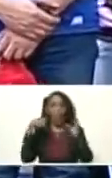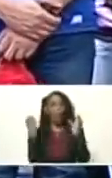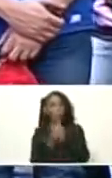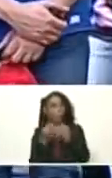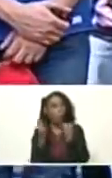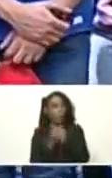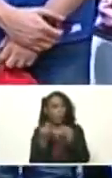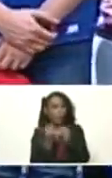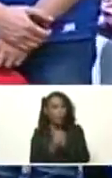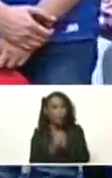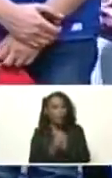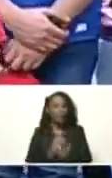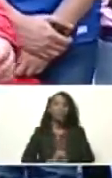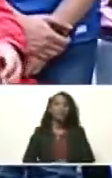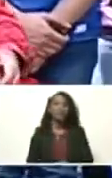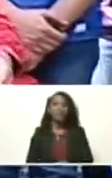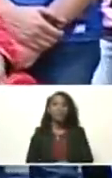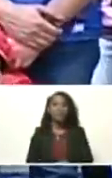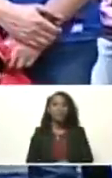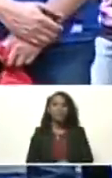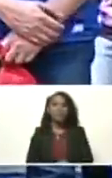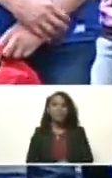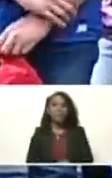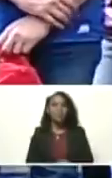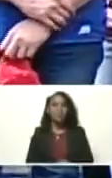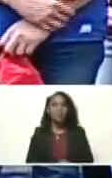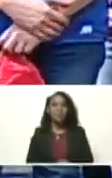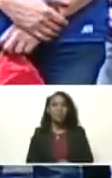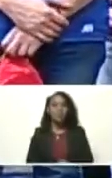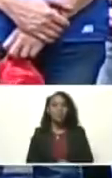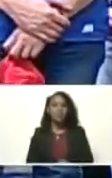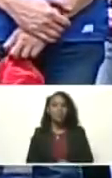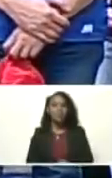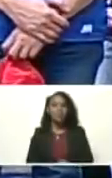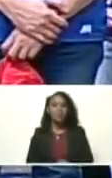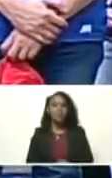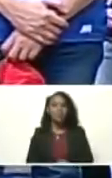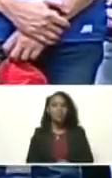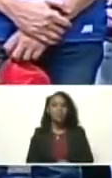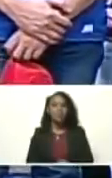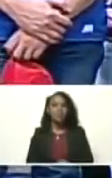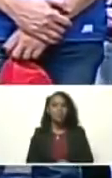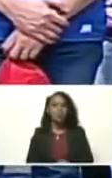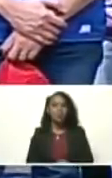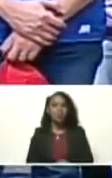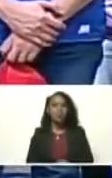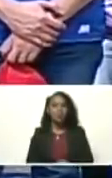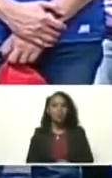jodedera.